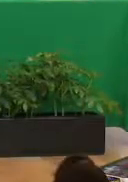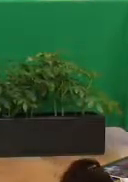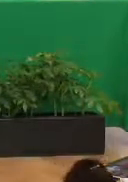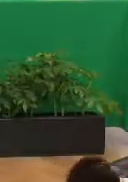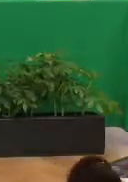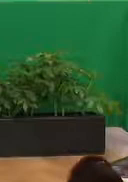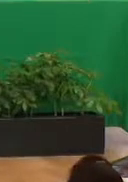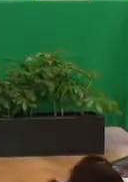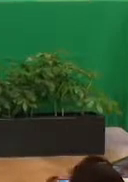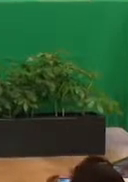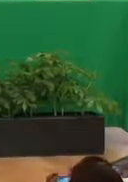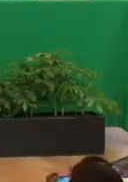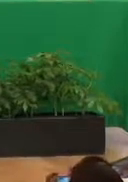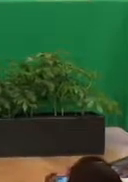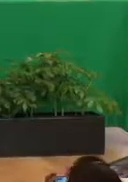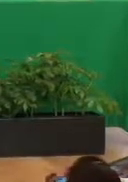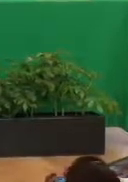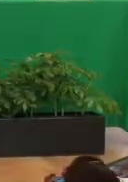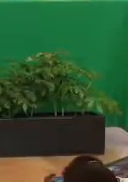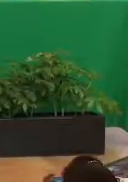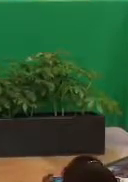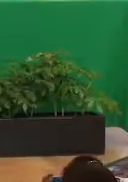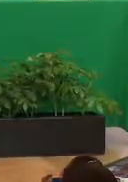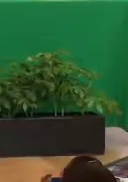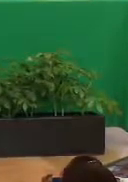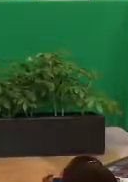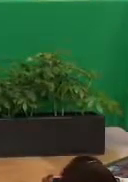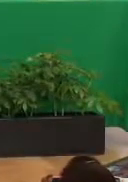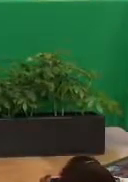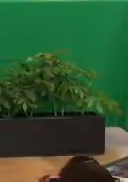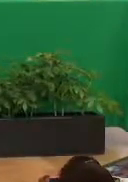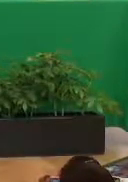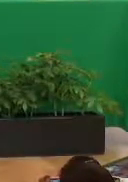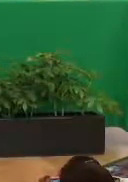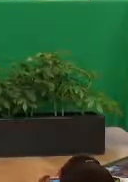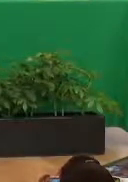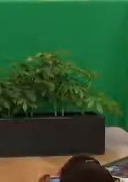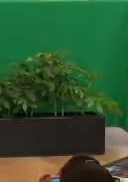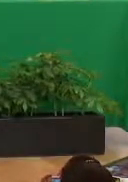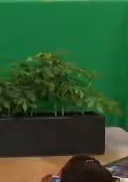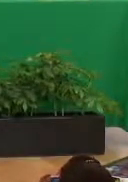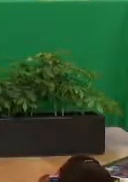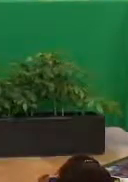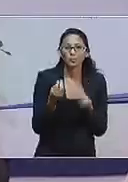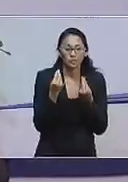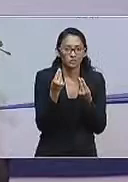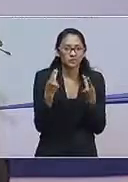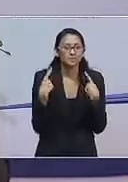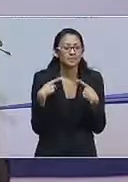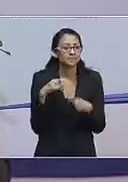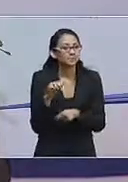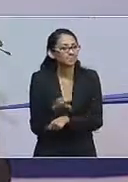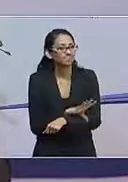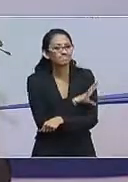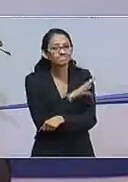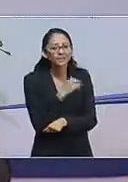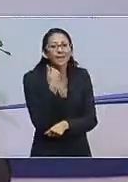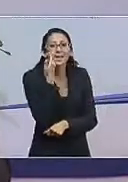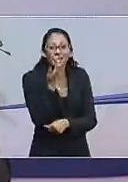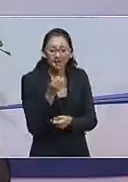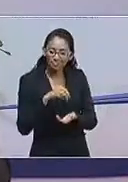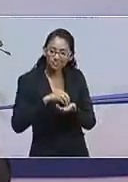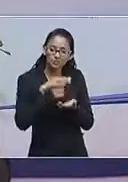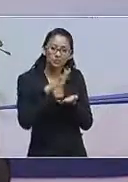medio de difusión de la cultura constitucional en el marco del centenario de la constitución de 1917 el director general de documentación